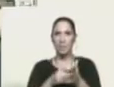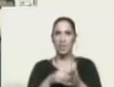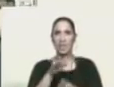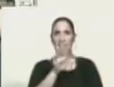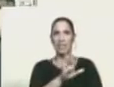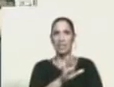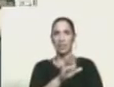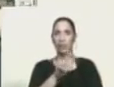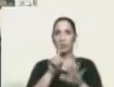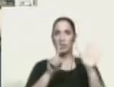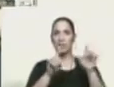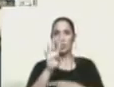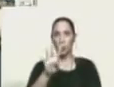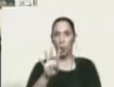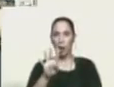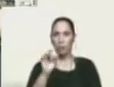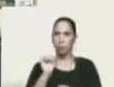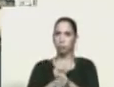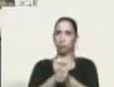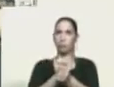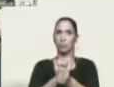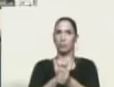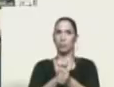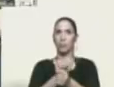14.564 imputaciones y se han logrado